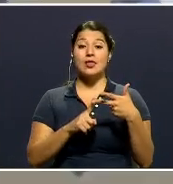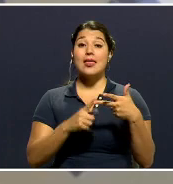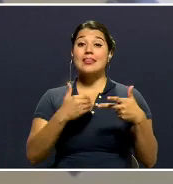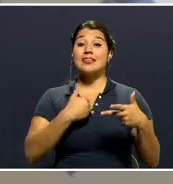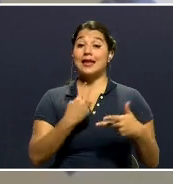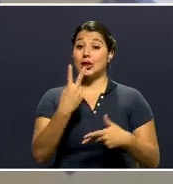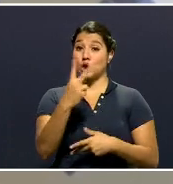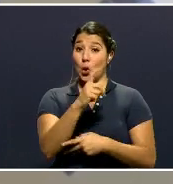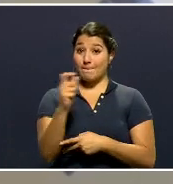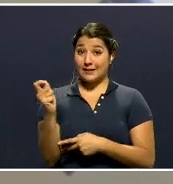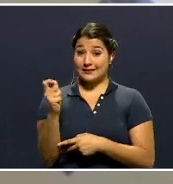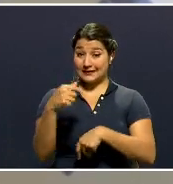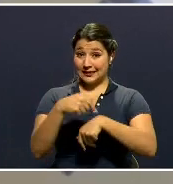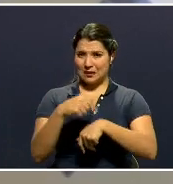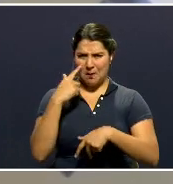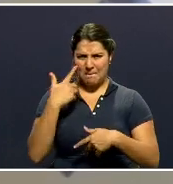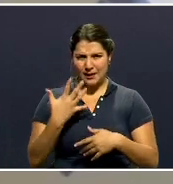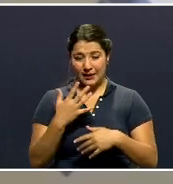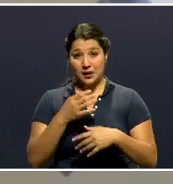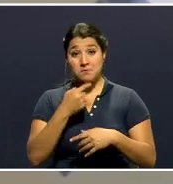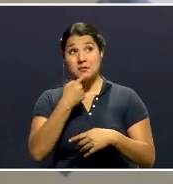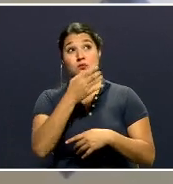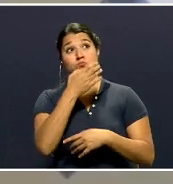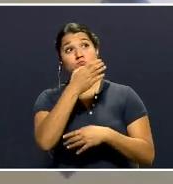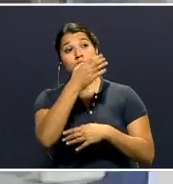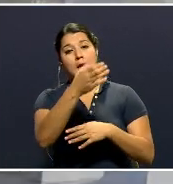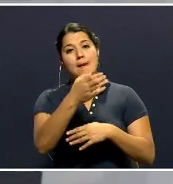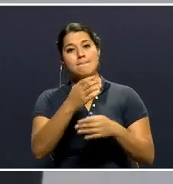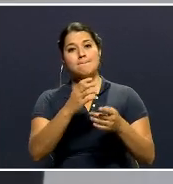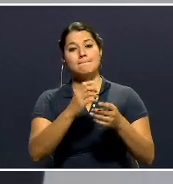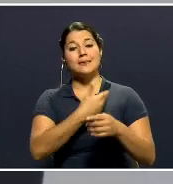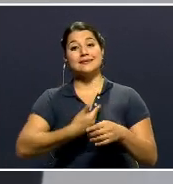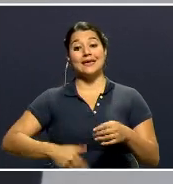tendrán 2 meses para hacer recomendaciones al presidente.